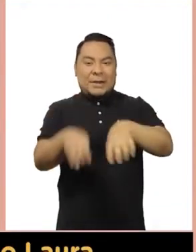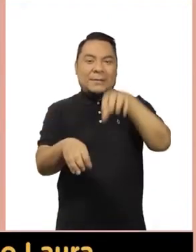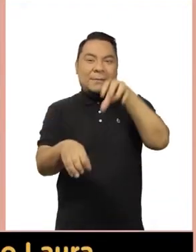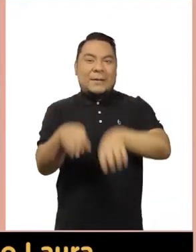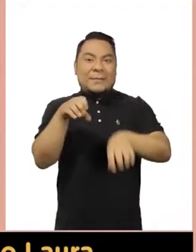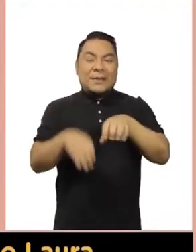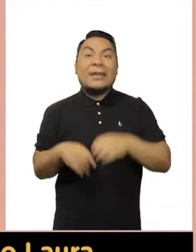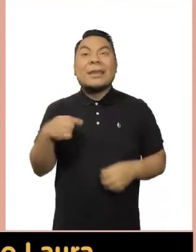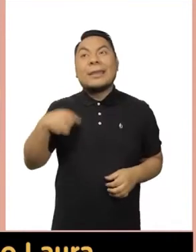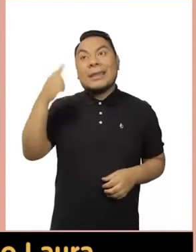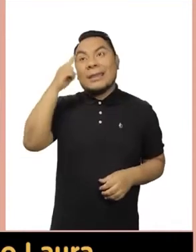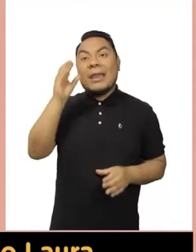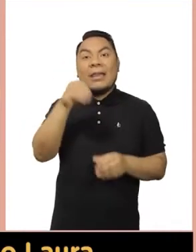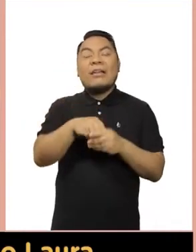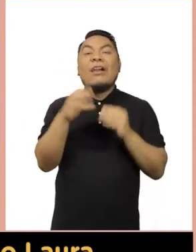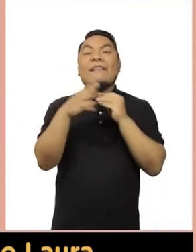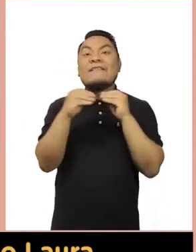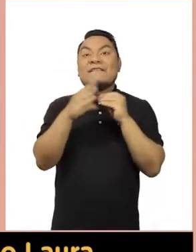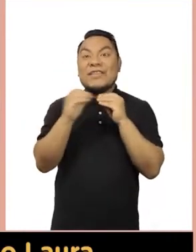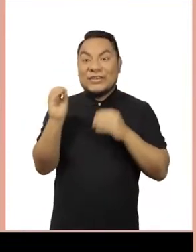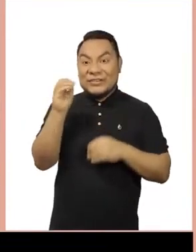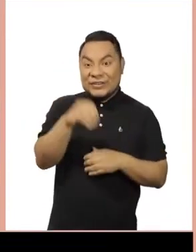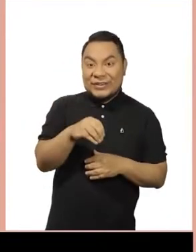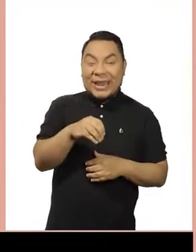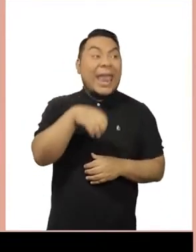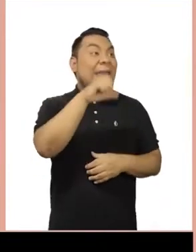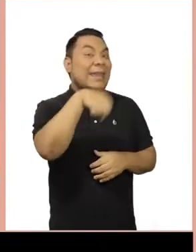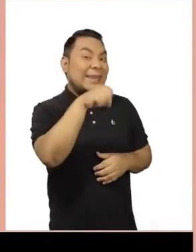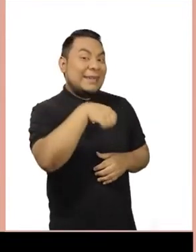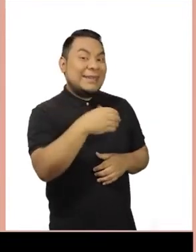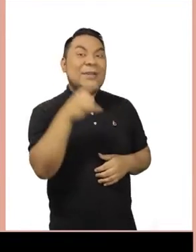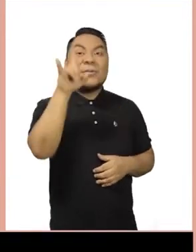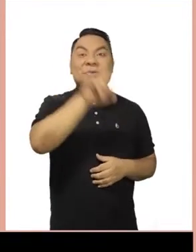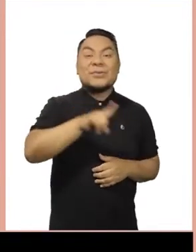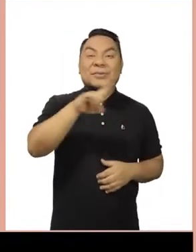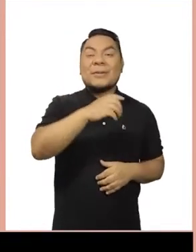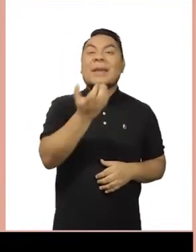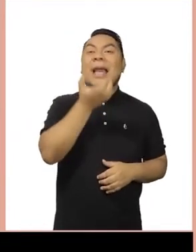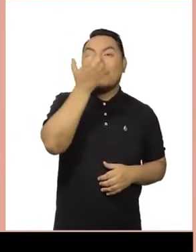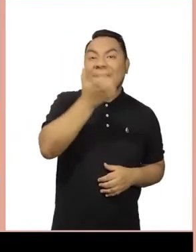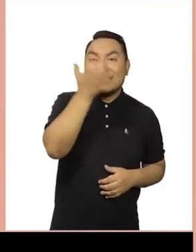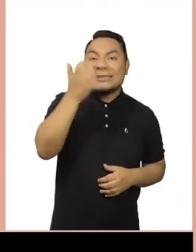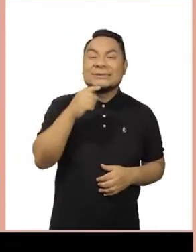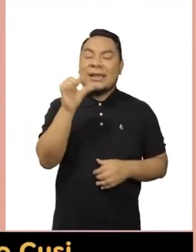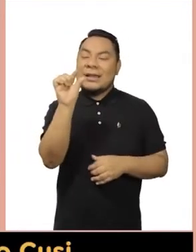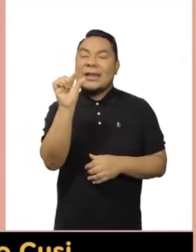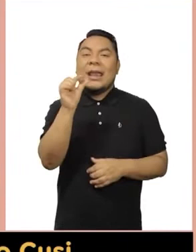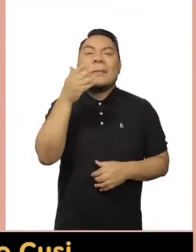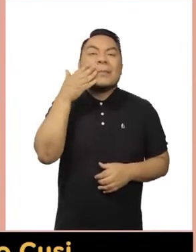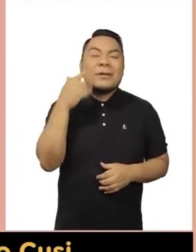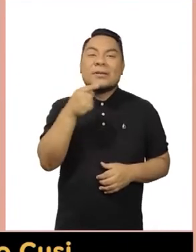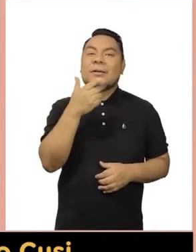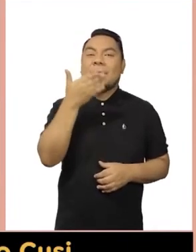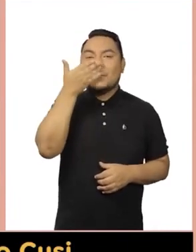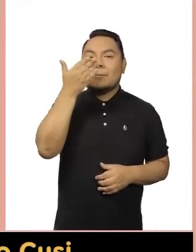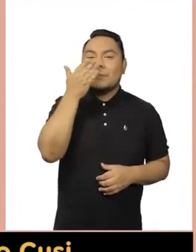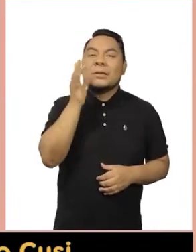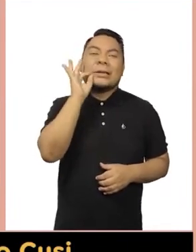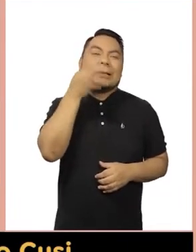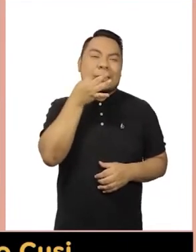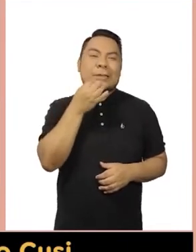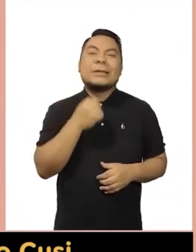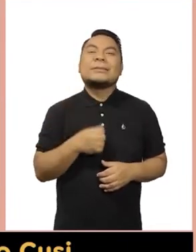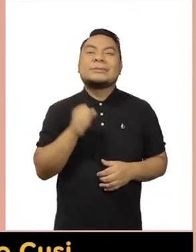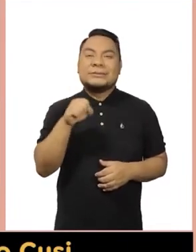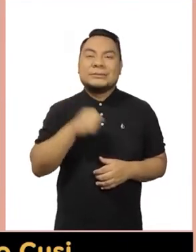que agregar pedazos de fruta!, dijo Laura. ¡Sí! ¡Usemos manzanas y pasas! ¡Huelen riquísimo y